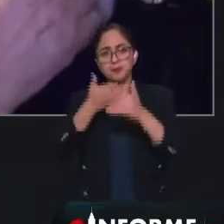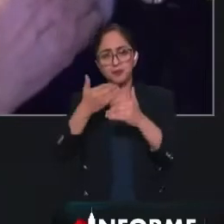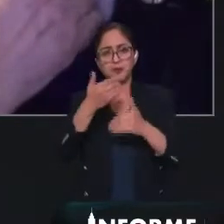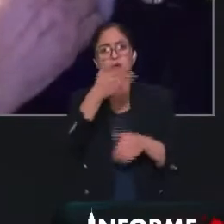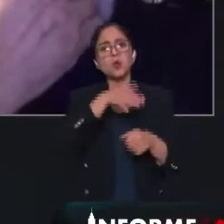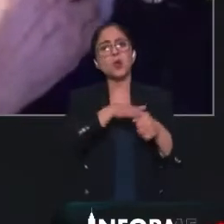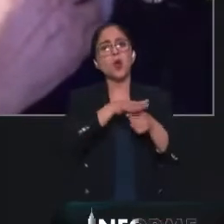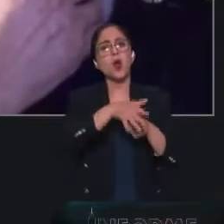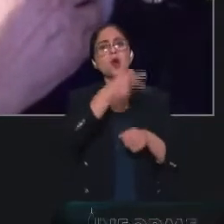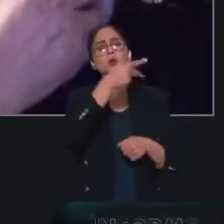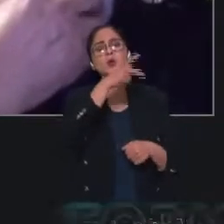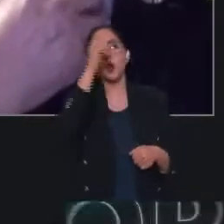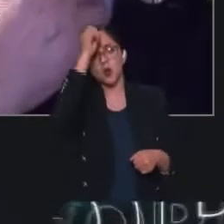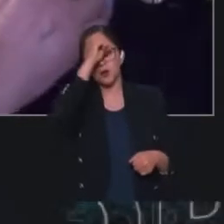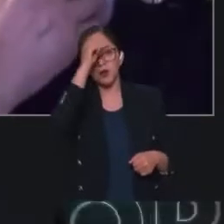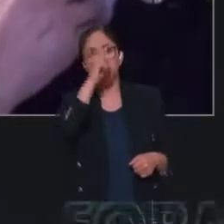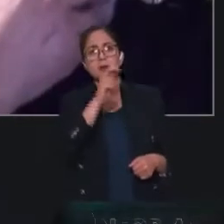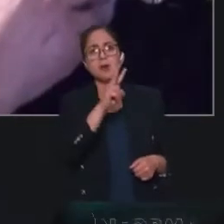Violeta.